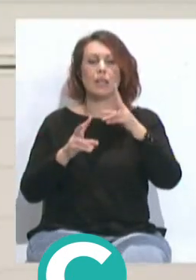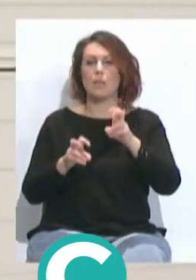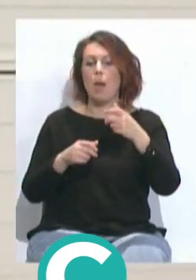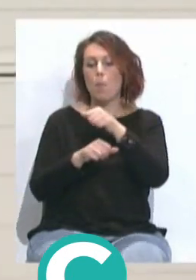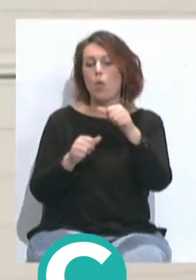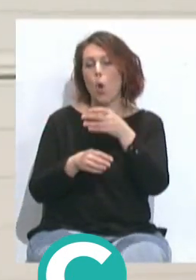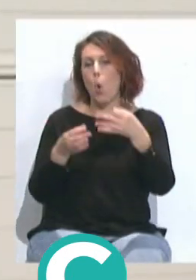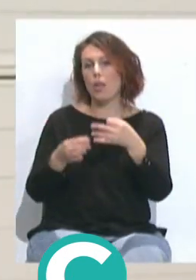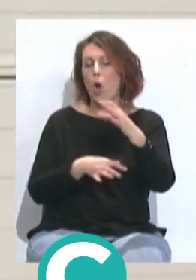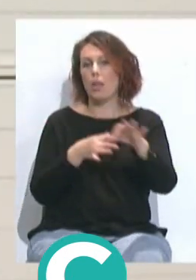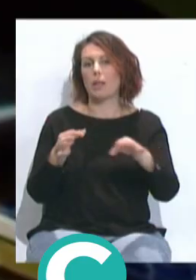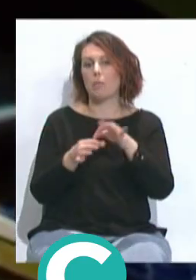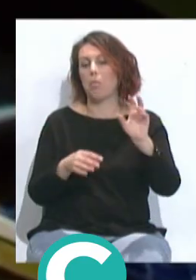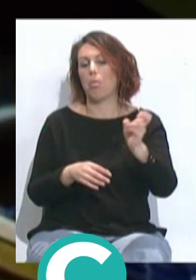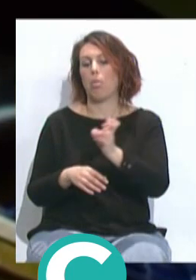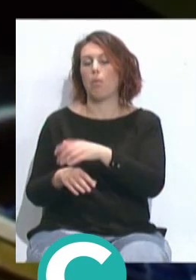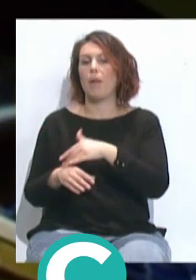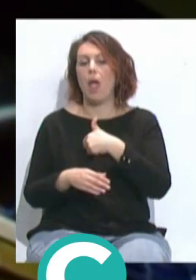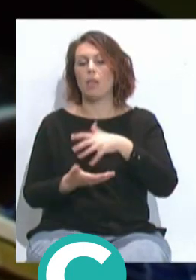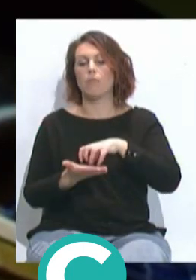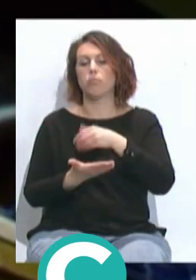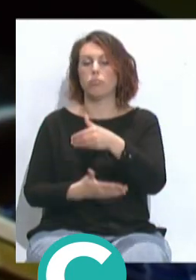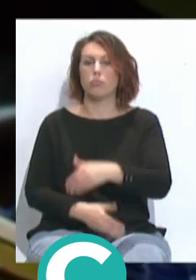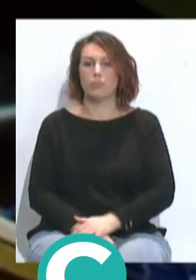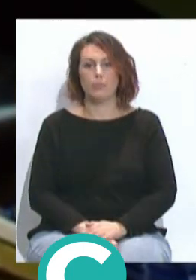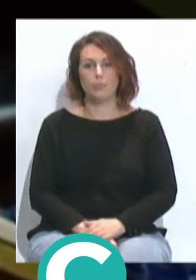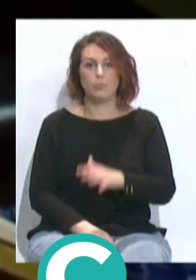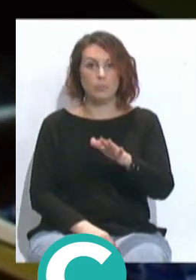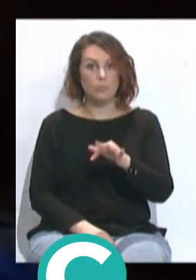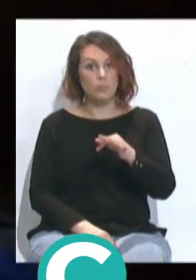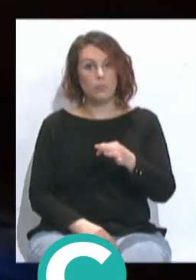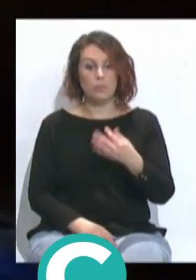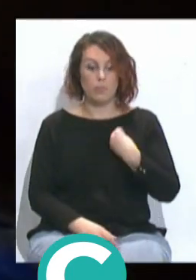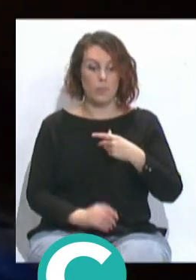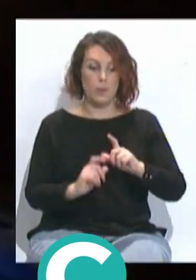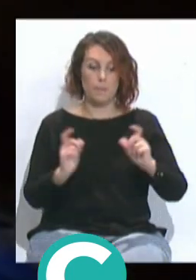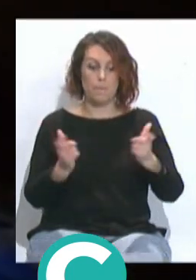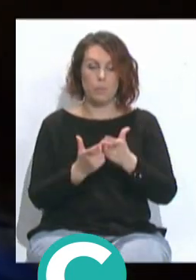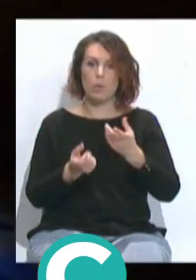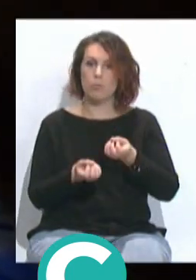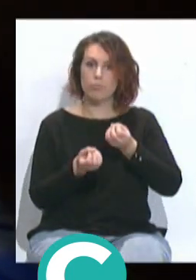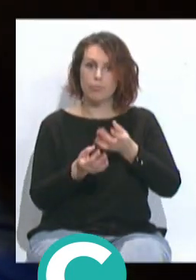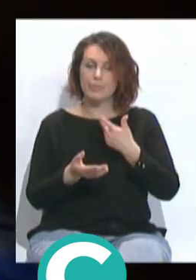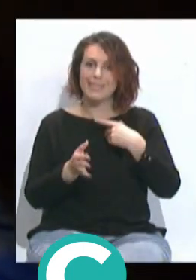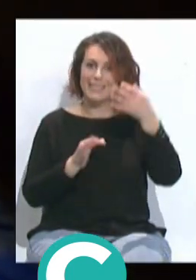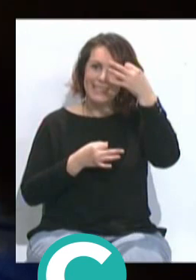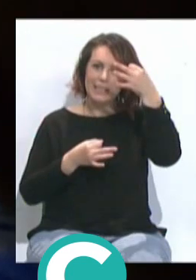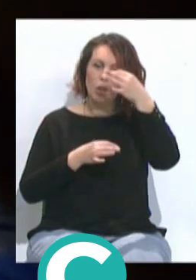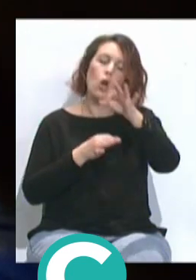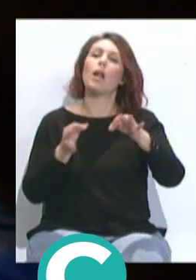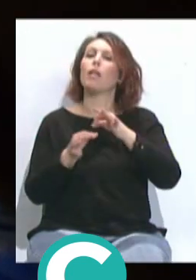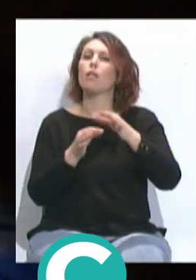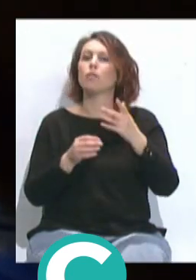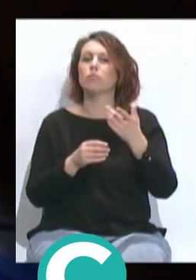modelos jurídicos y organizativos para el futuro centro. Además, durante el encuentro, se han dado a conocer detalles de la organización,